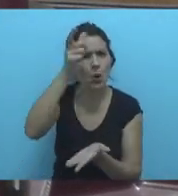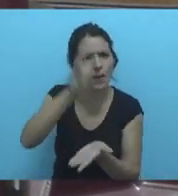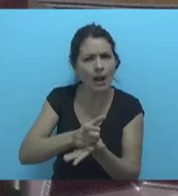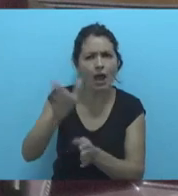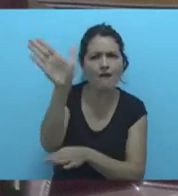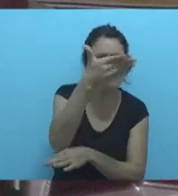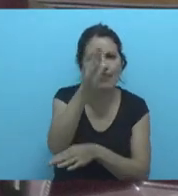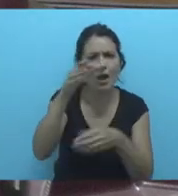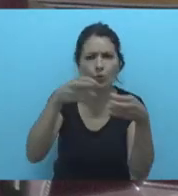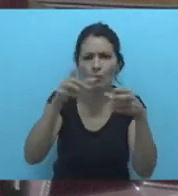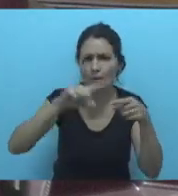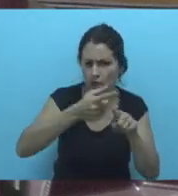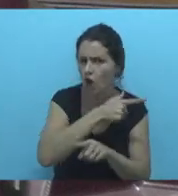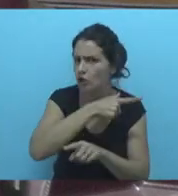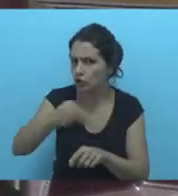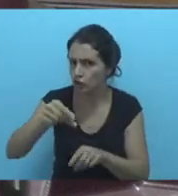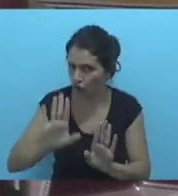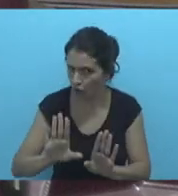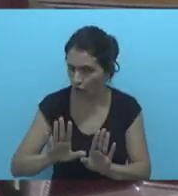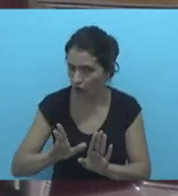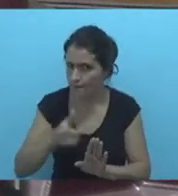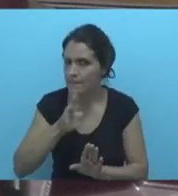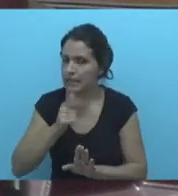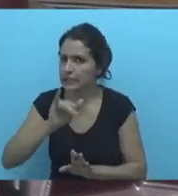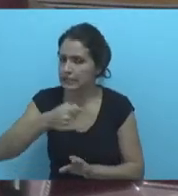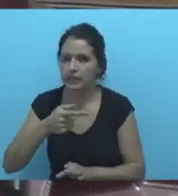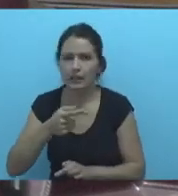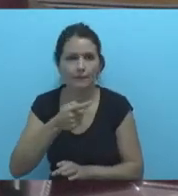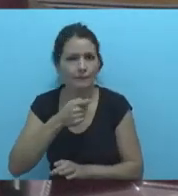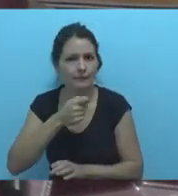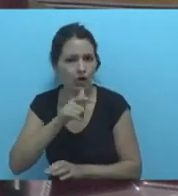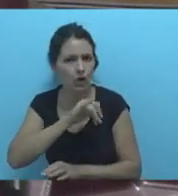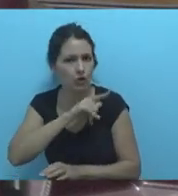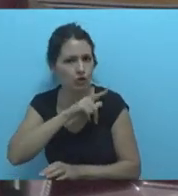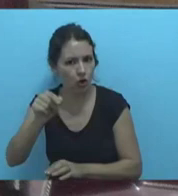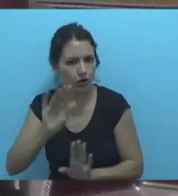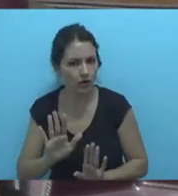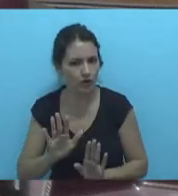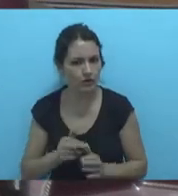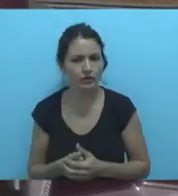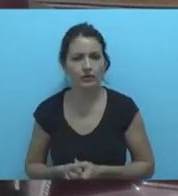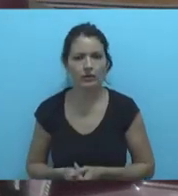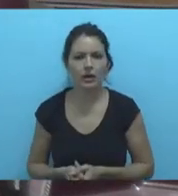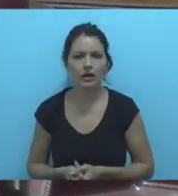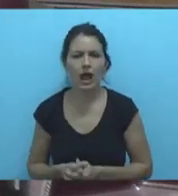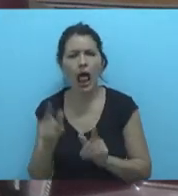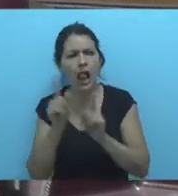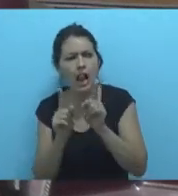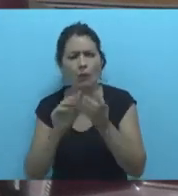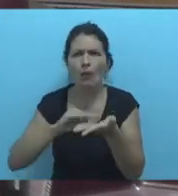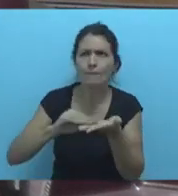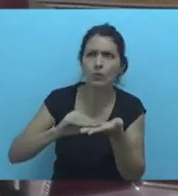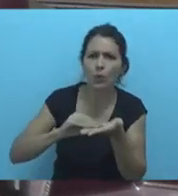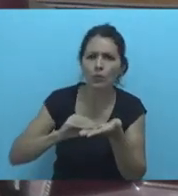partidarias, aunque sí pareciera que para su administración la tienen. Quizás alguno o alguna de las presentes estarán preguntando